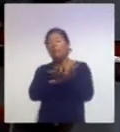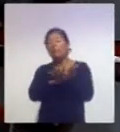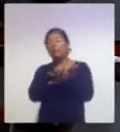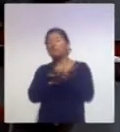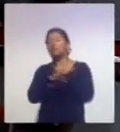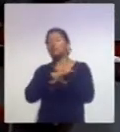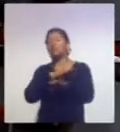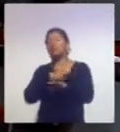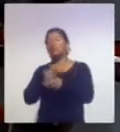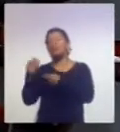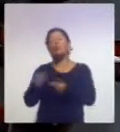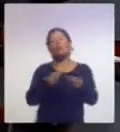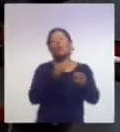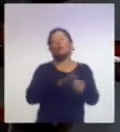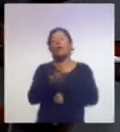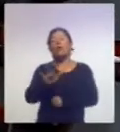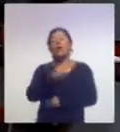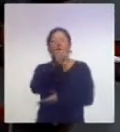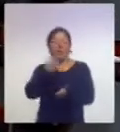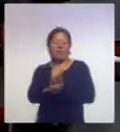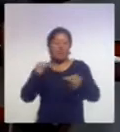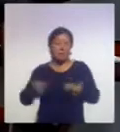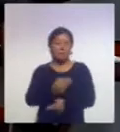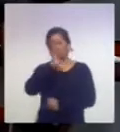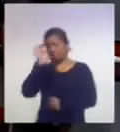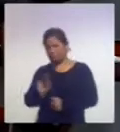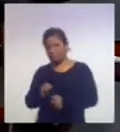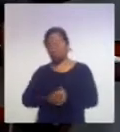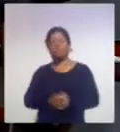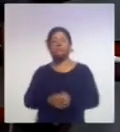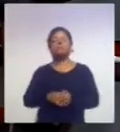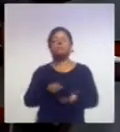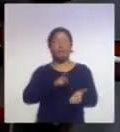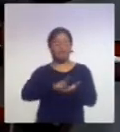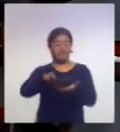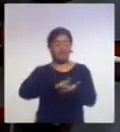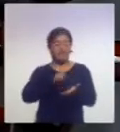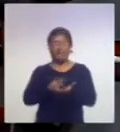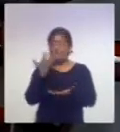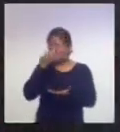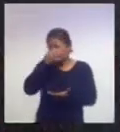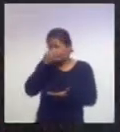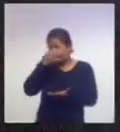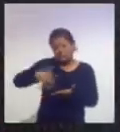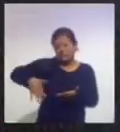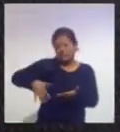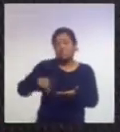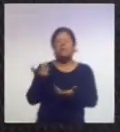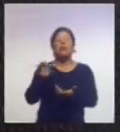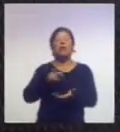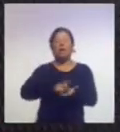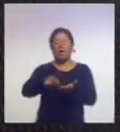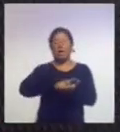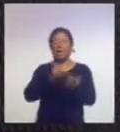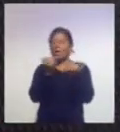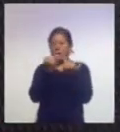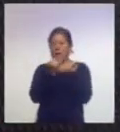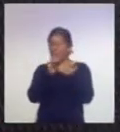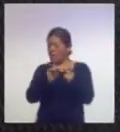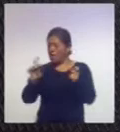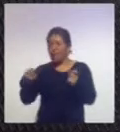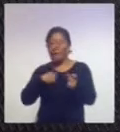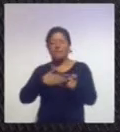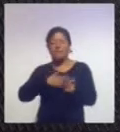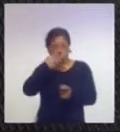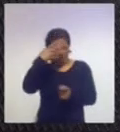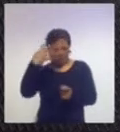llevar? Acta de nacimiento original, un comprobante de domicilio reciente, donde esté la dirección como queremos que salga en nuestra credencial.